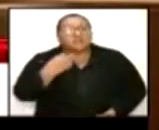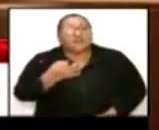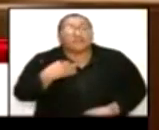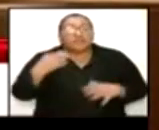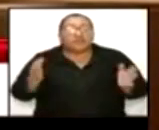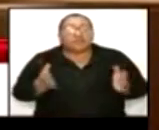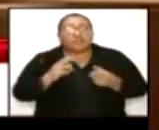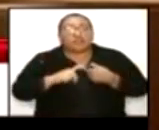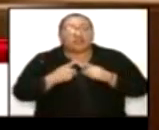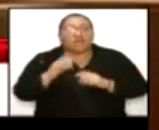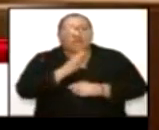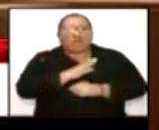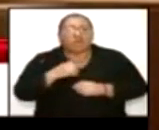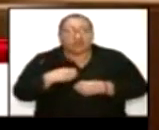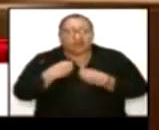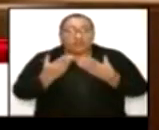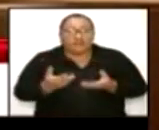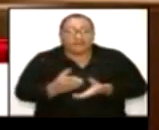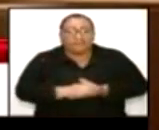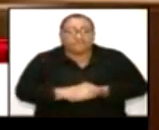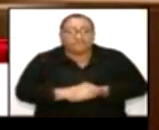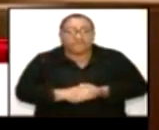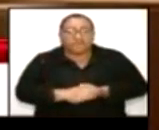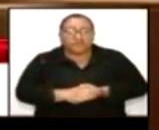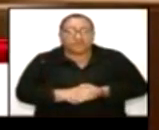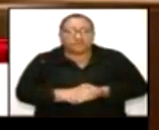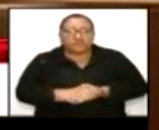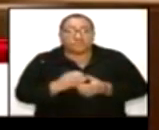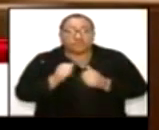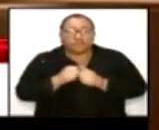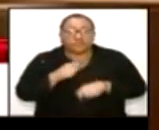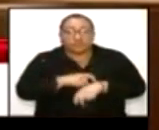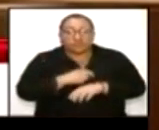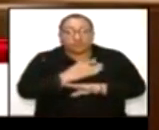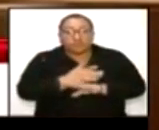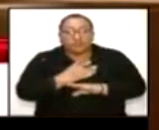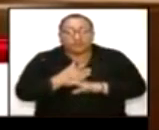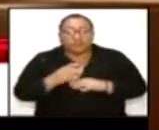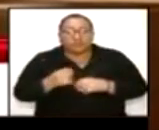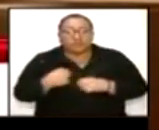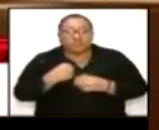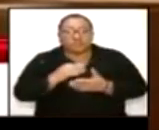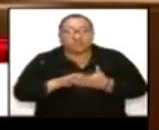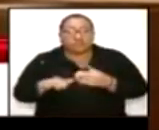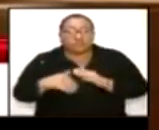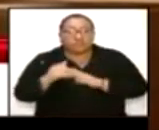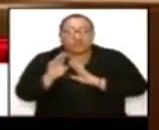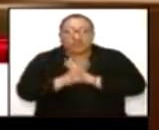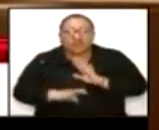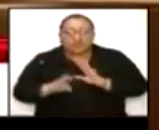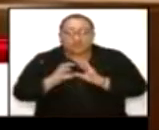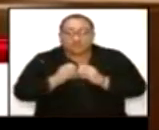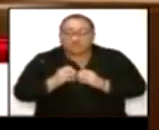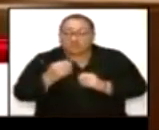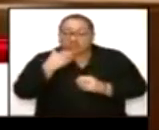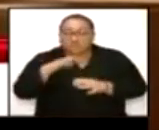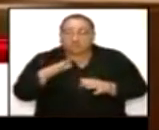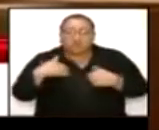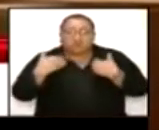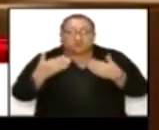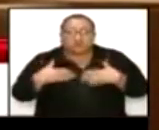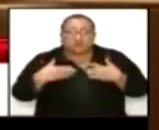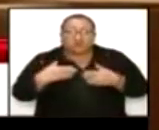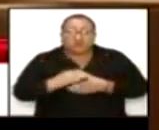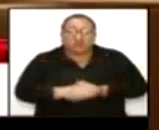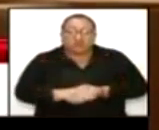desde el Estado condiciones que lo garanticen de modo progresivo y que se le dispense protección adecuada a quienes ya gocen